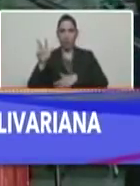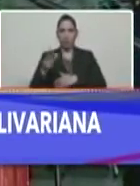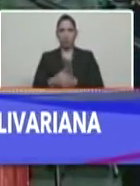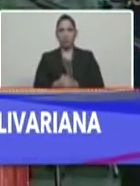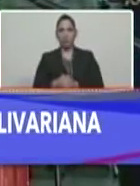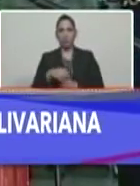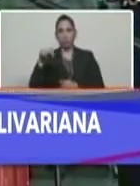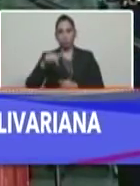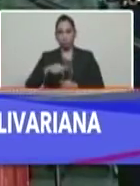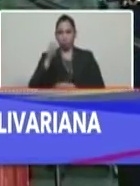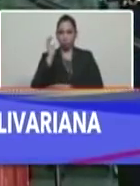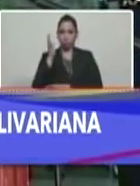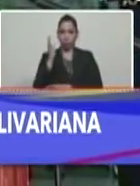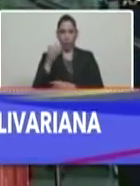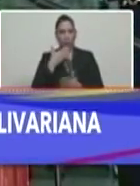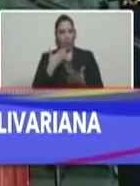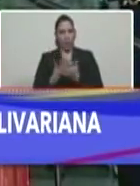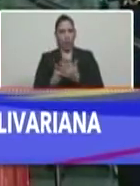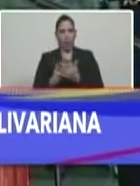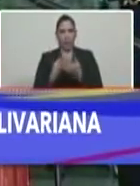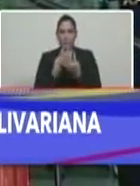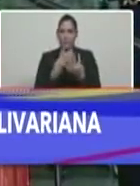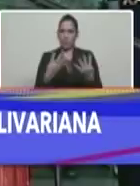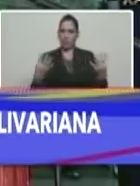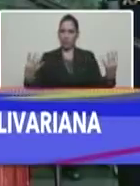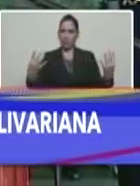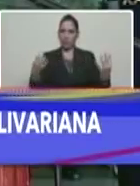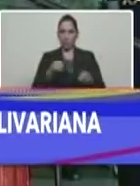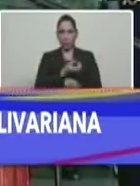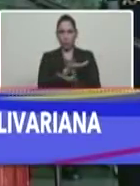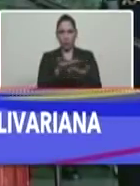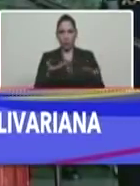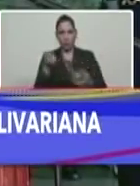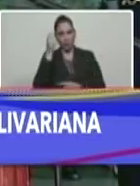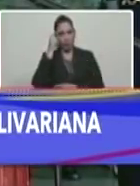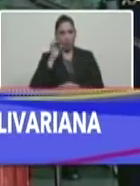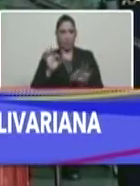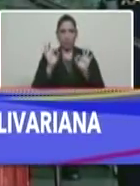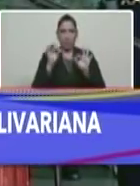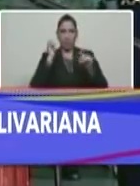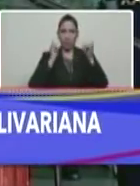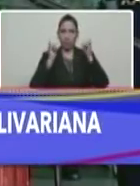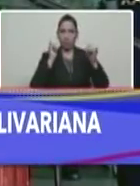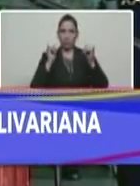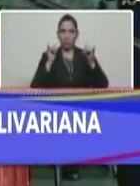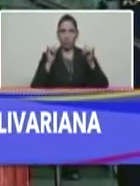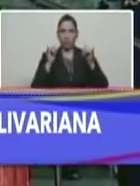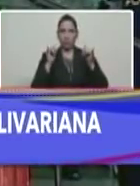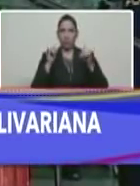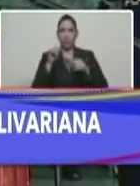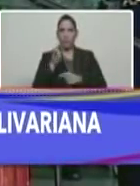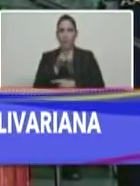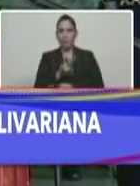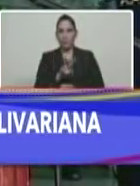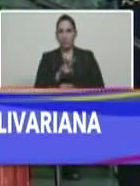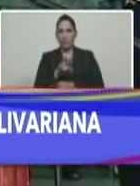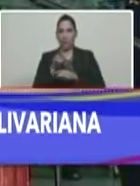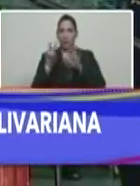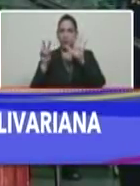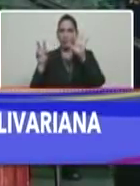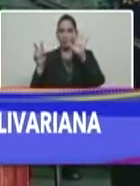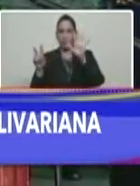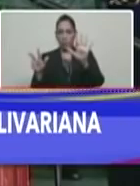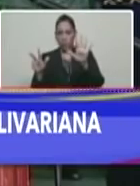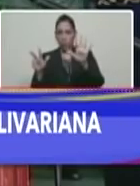muy grato poder contar con la presencia de ustedes en este día tan especial, cuando se celebran 98 años de la creación de la aviación militar